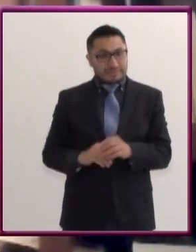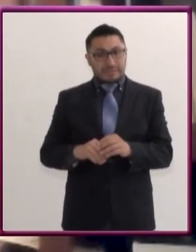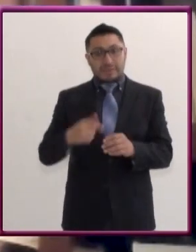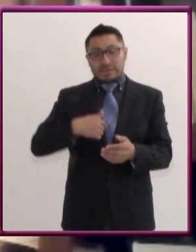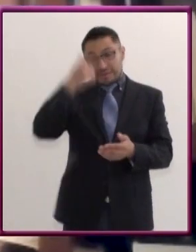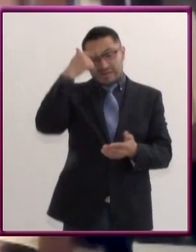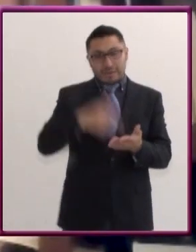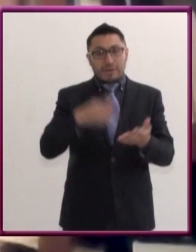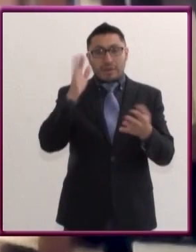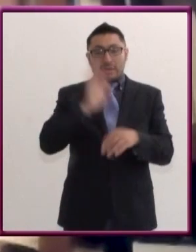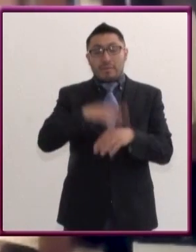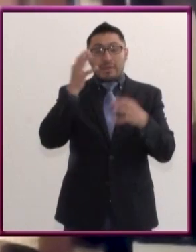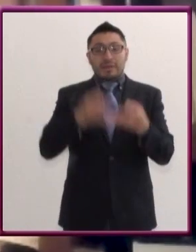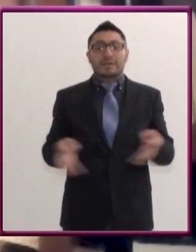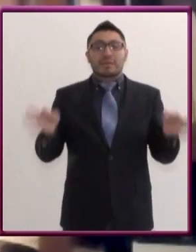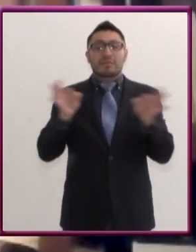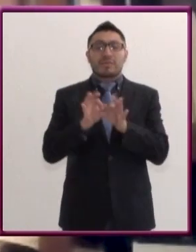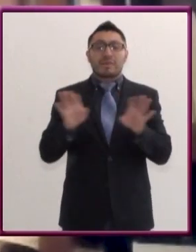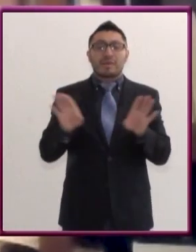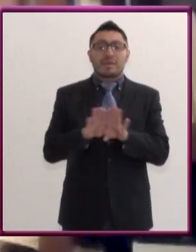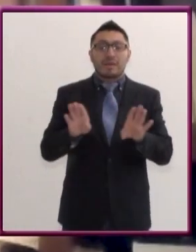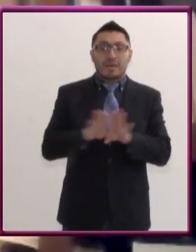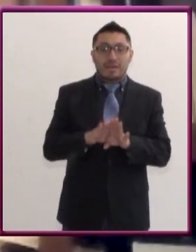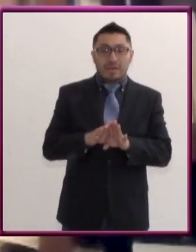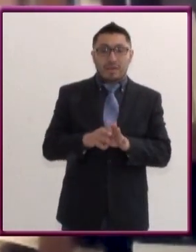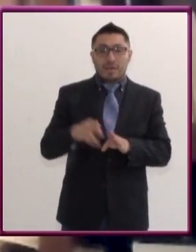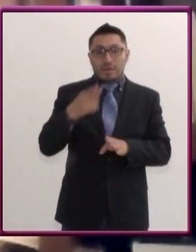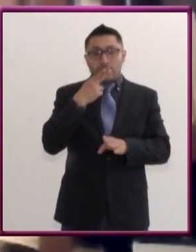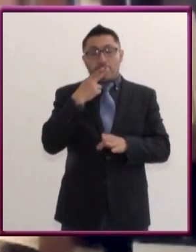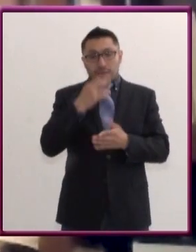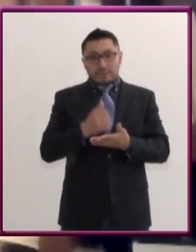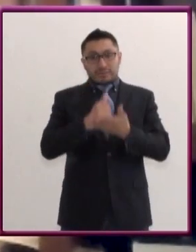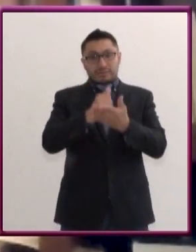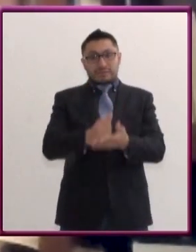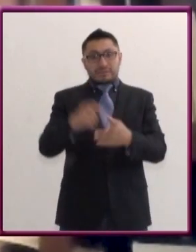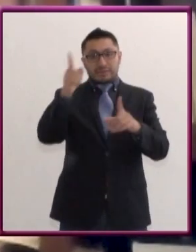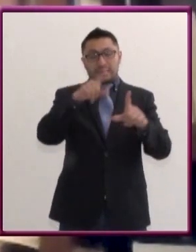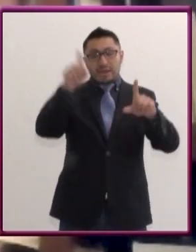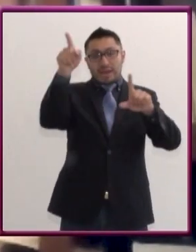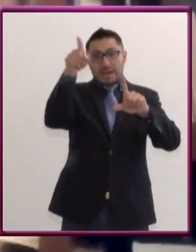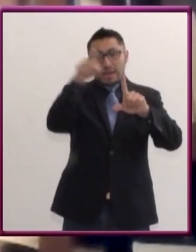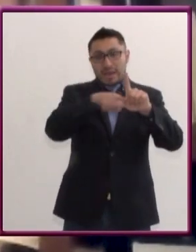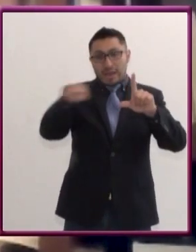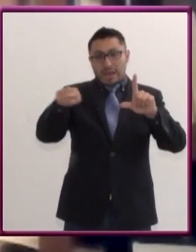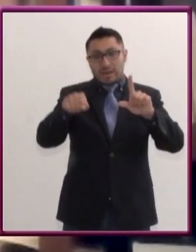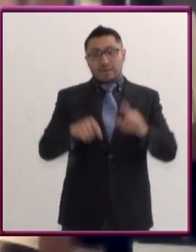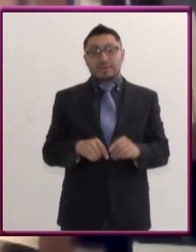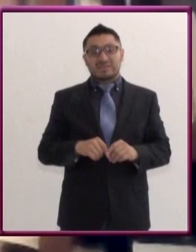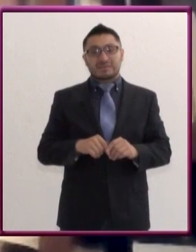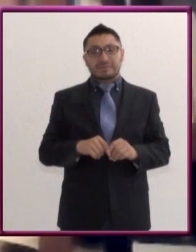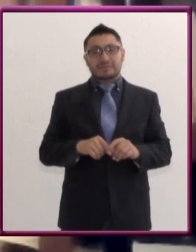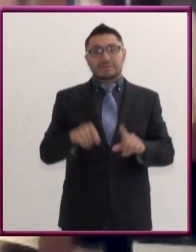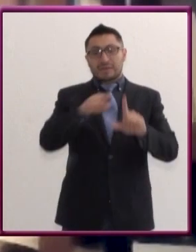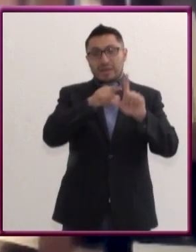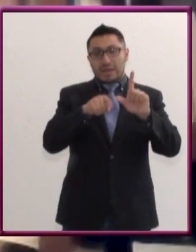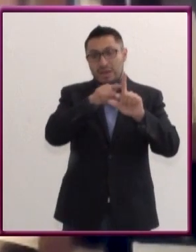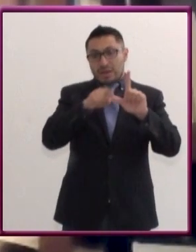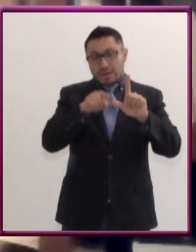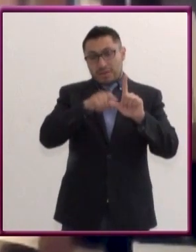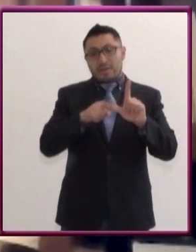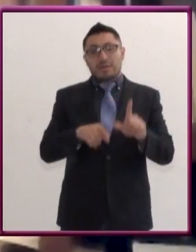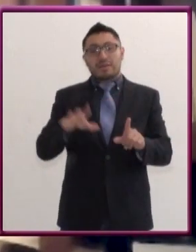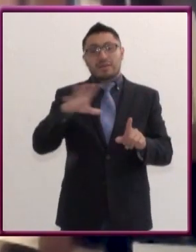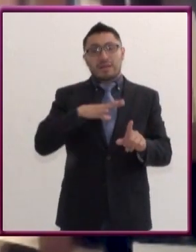papel más importante es el que nos ha permitido medir ángulos. Y